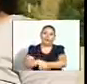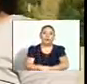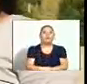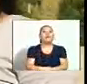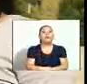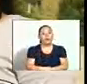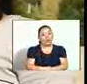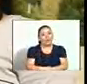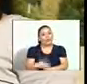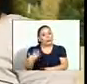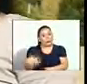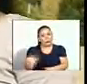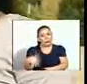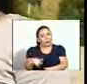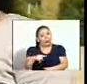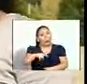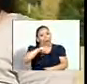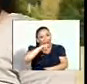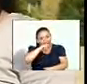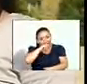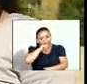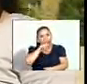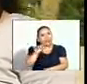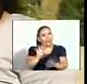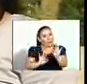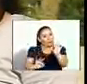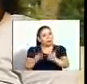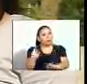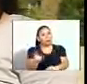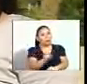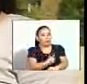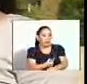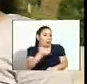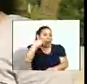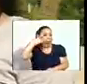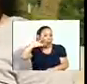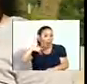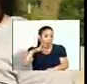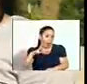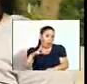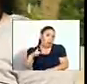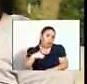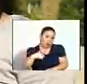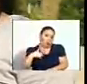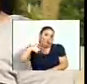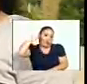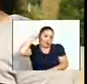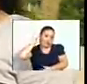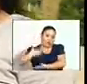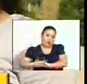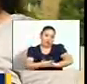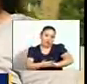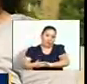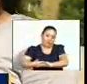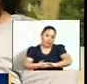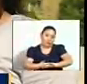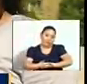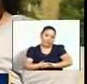vemos gente bien necesitada, pues. Sí, por lo menos. Yo tengo un hijo, ¿va? De que